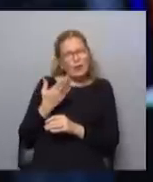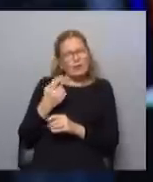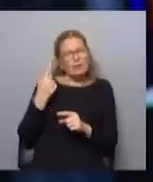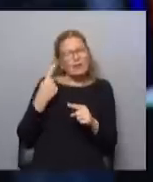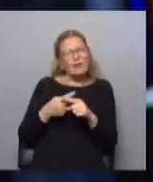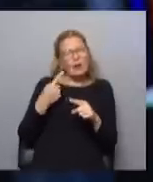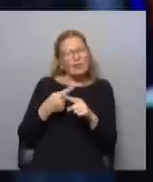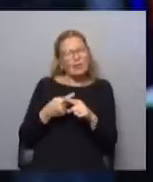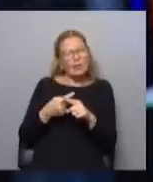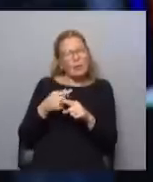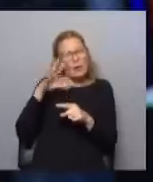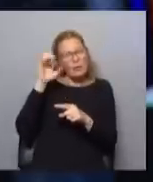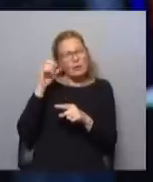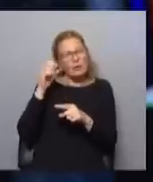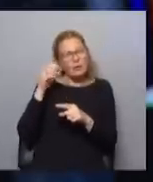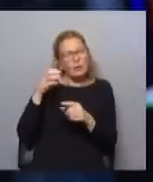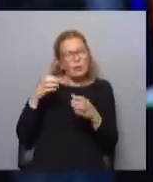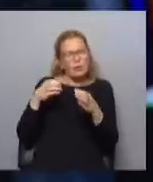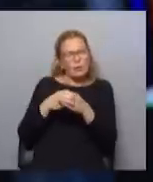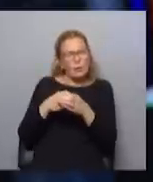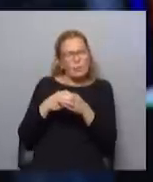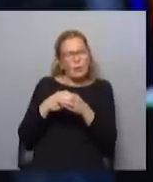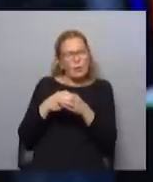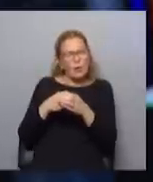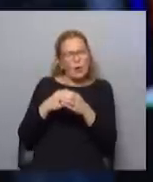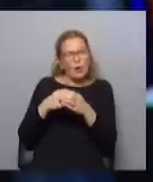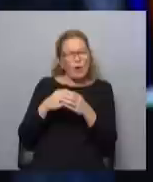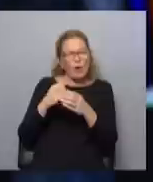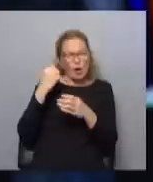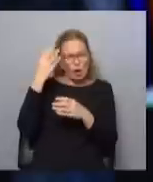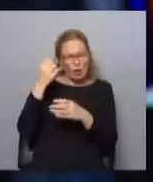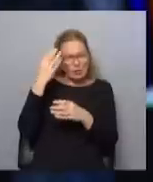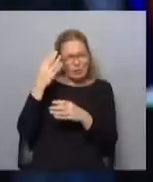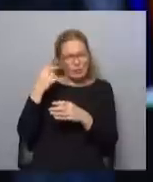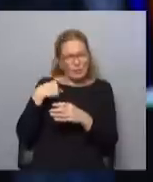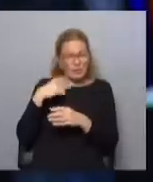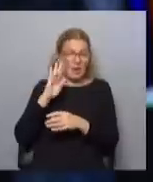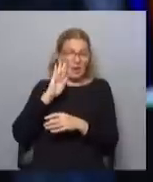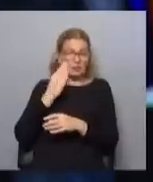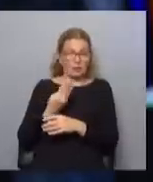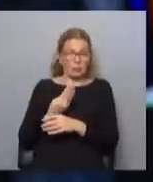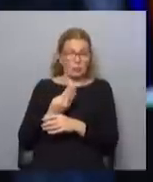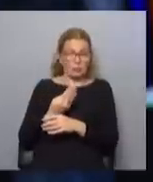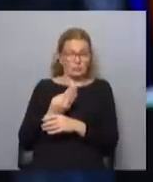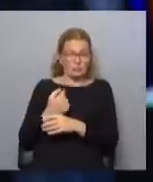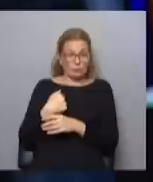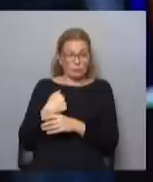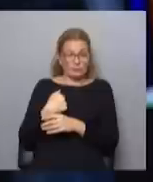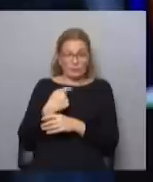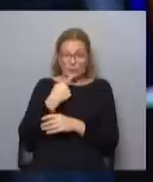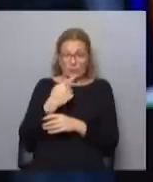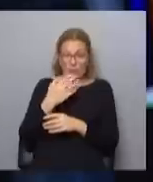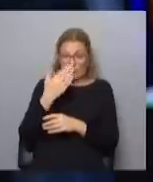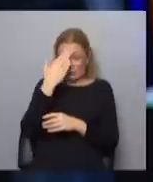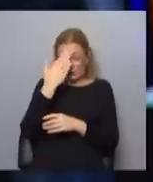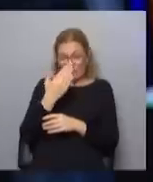de el partido comunista de su congreso es mi actitud lo hago con porque yo considero que el frente amplio